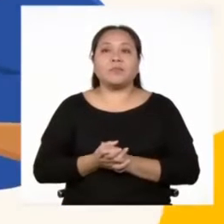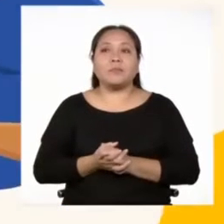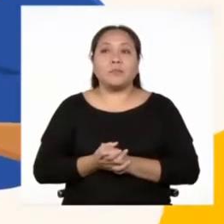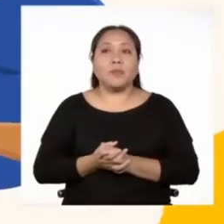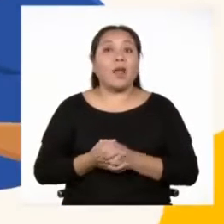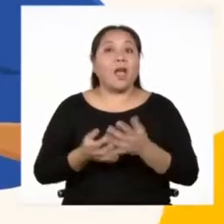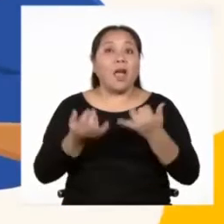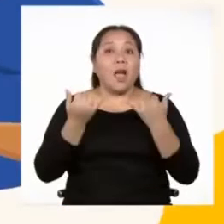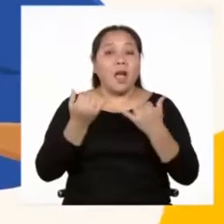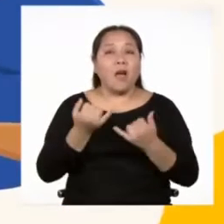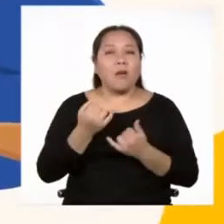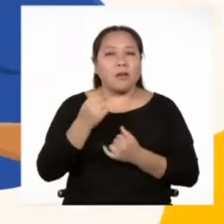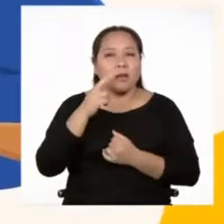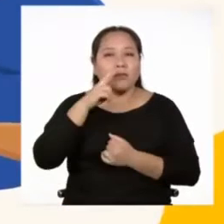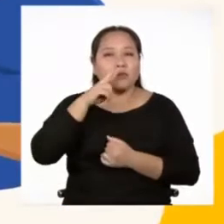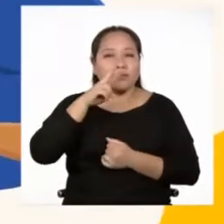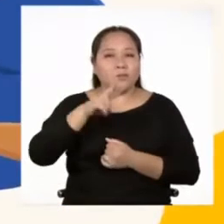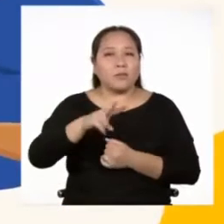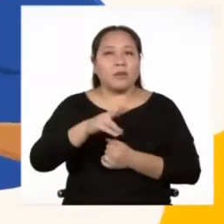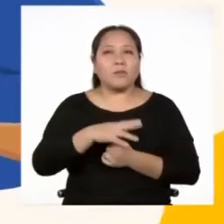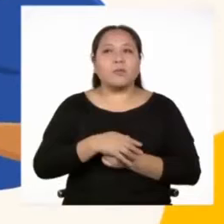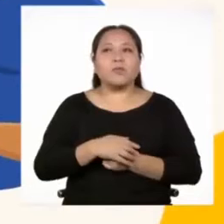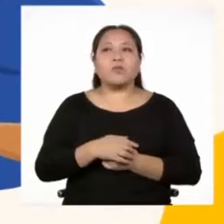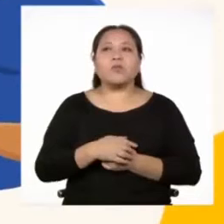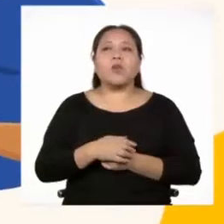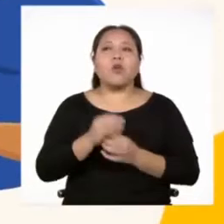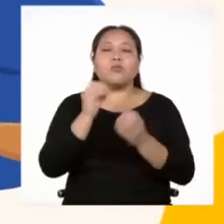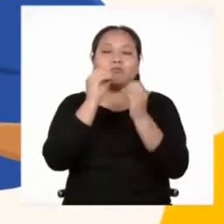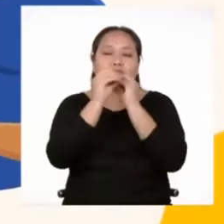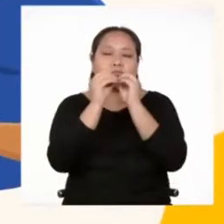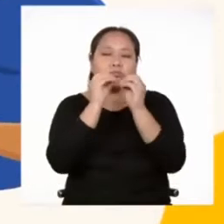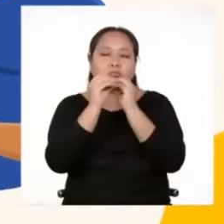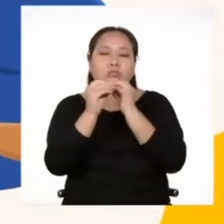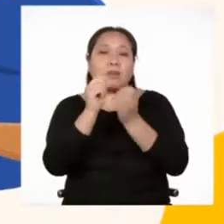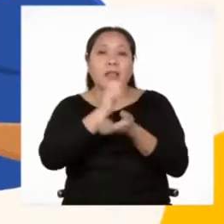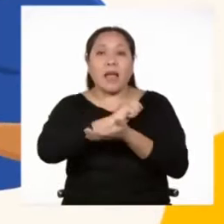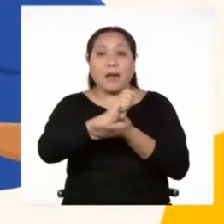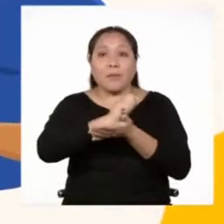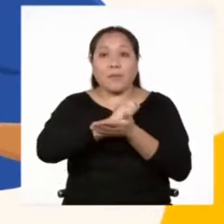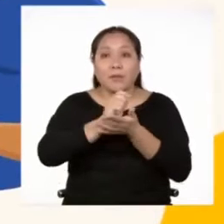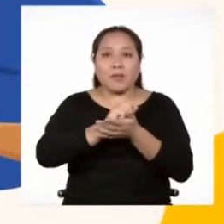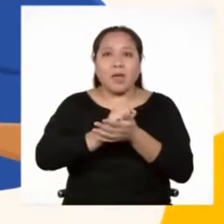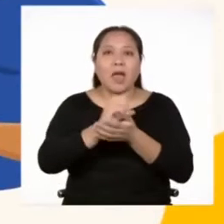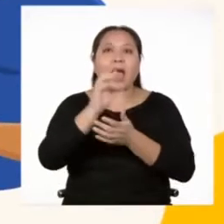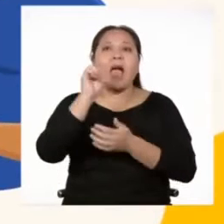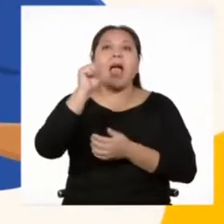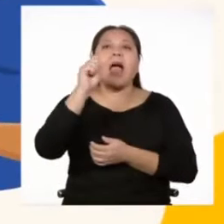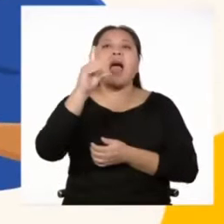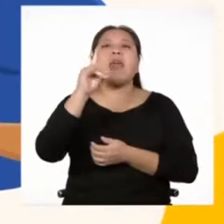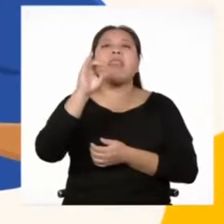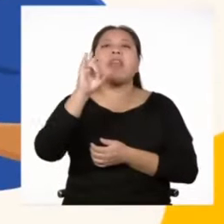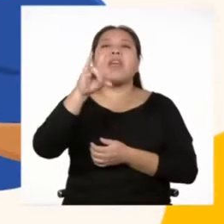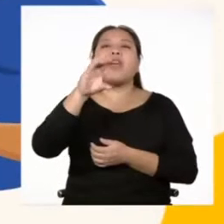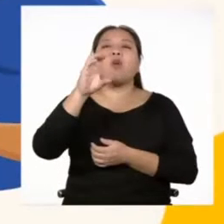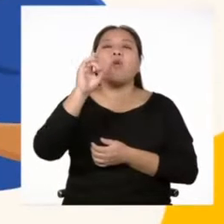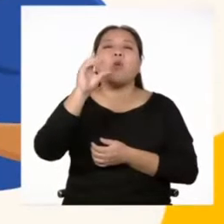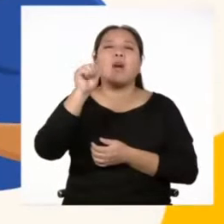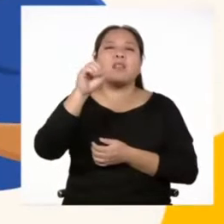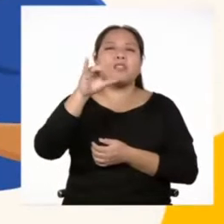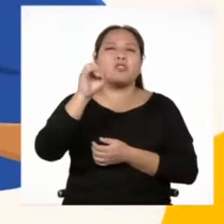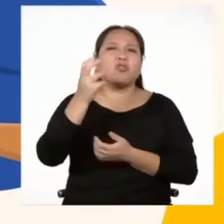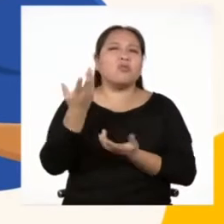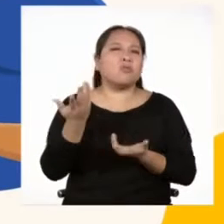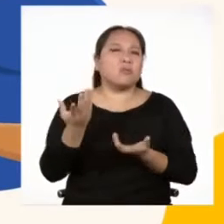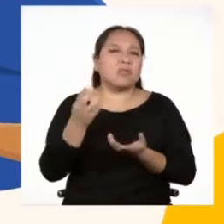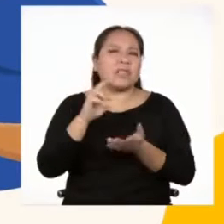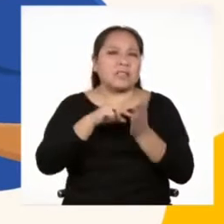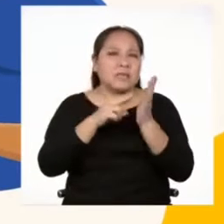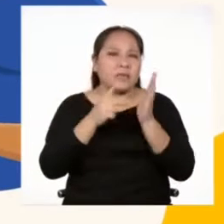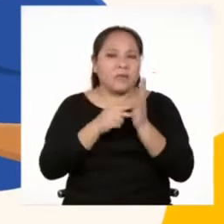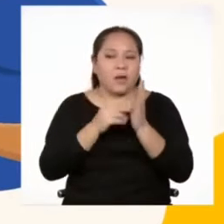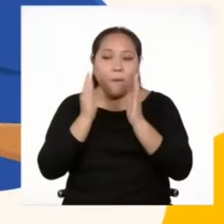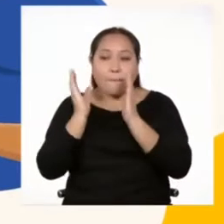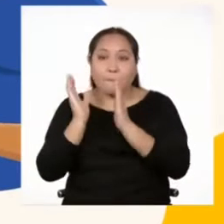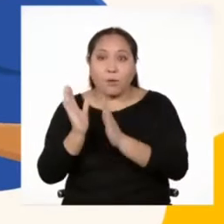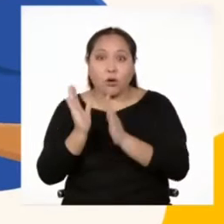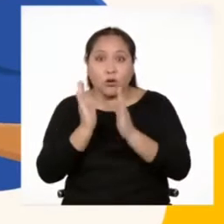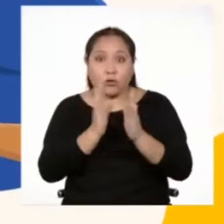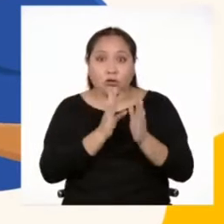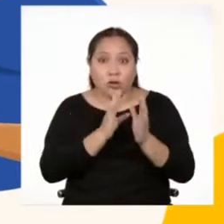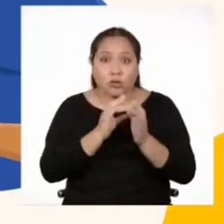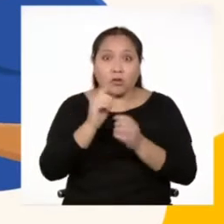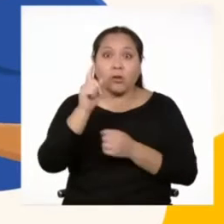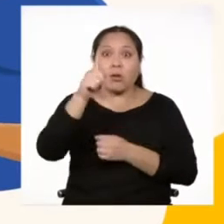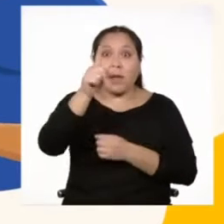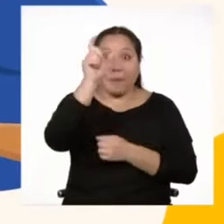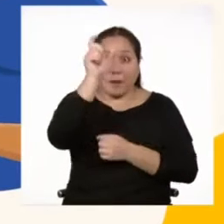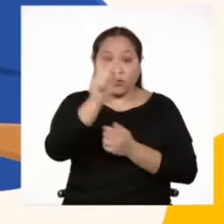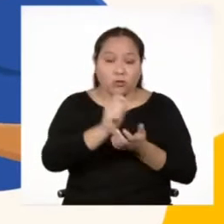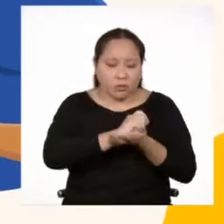Ahora nos toca referirnos a la adecuación del texto. ¿Qué es la adecuación del texto? Es el proceso por medio del cual la